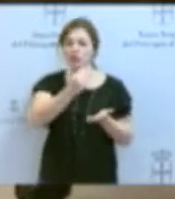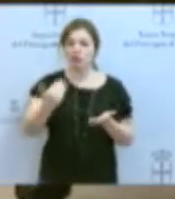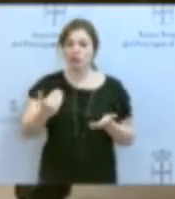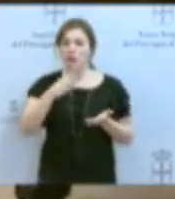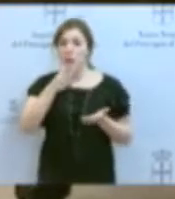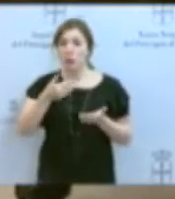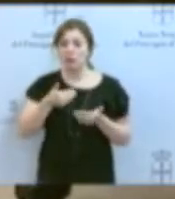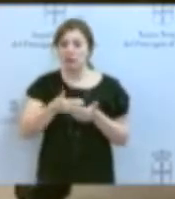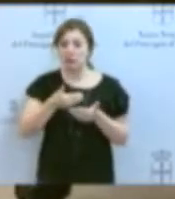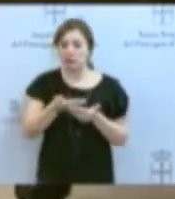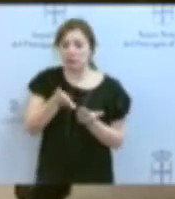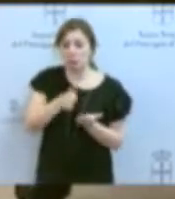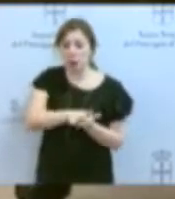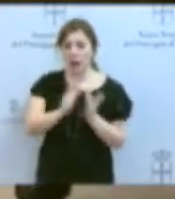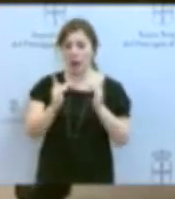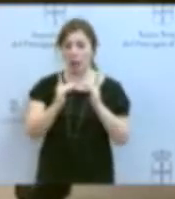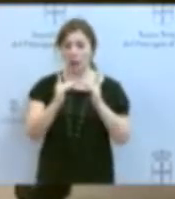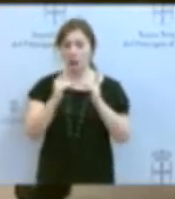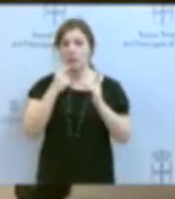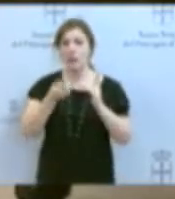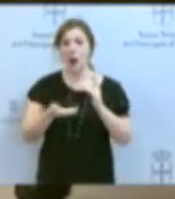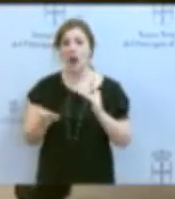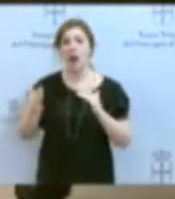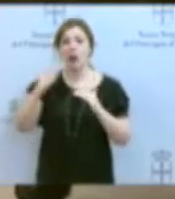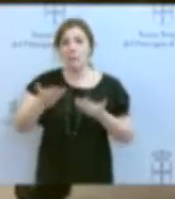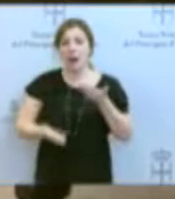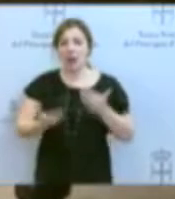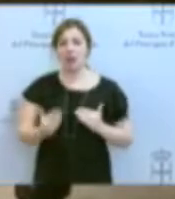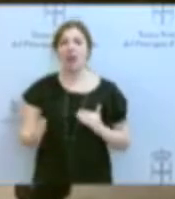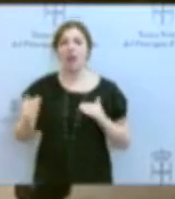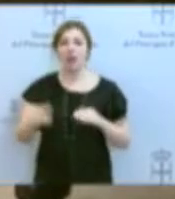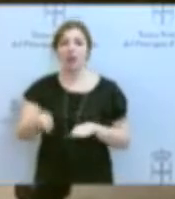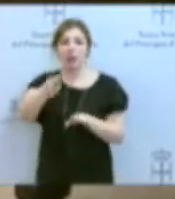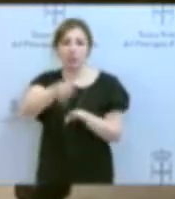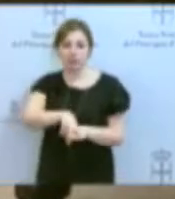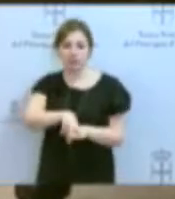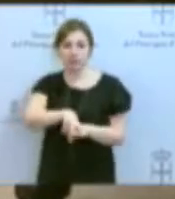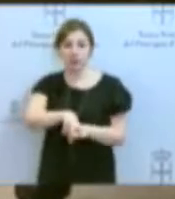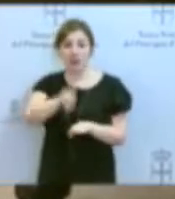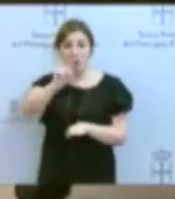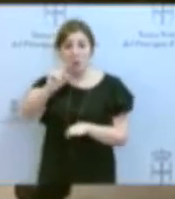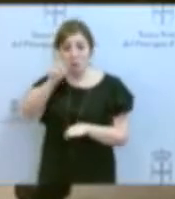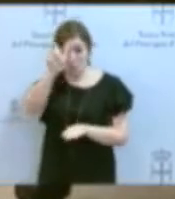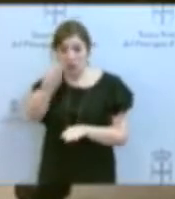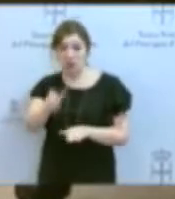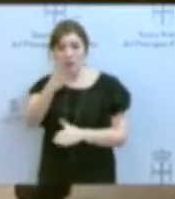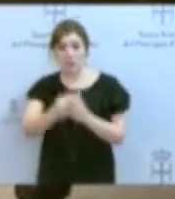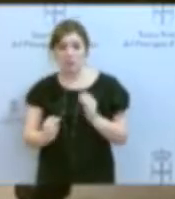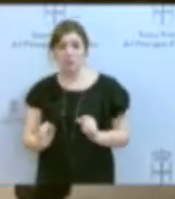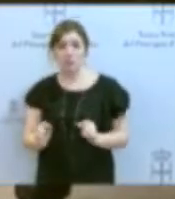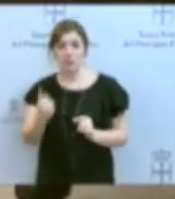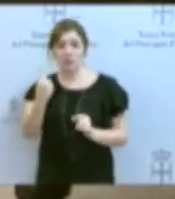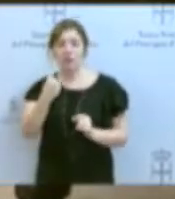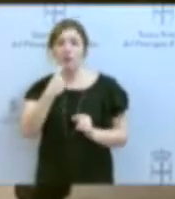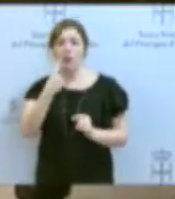morir todavía en su cama, los situaba encima de una balanza. Y el hombre, todo orgulloso, al primer fallecido, consiguió medir la diferencia entre